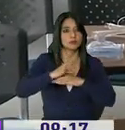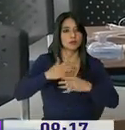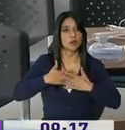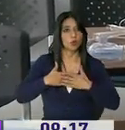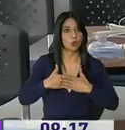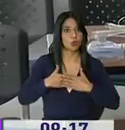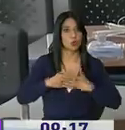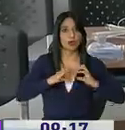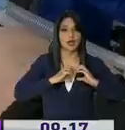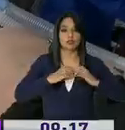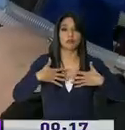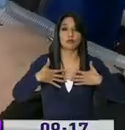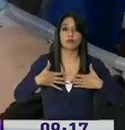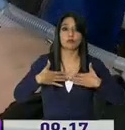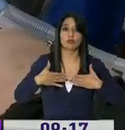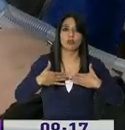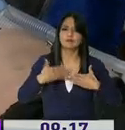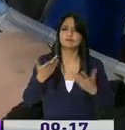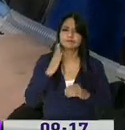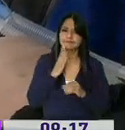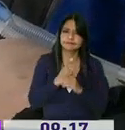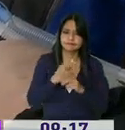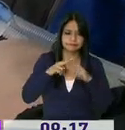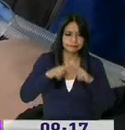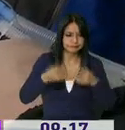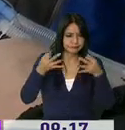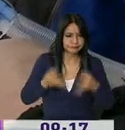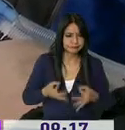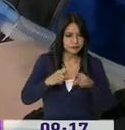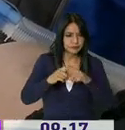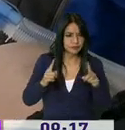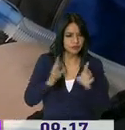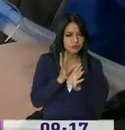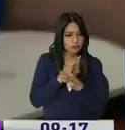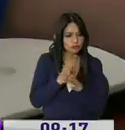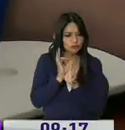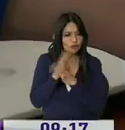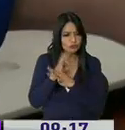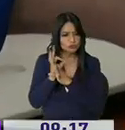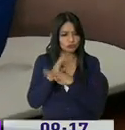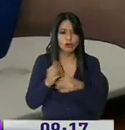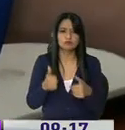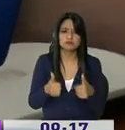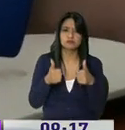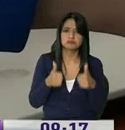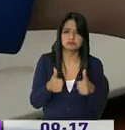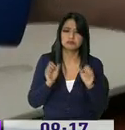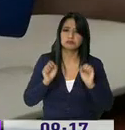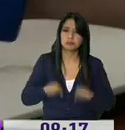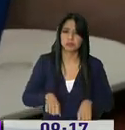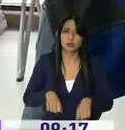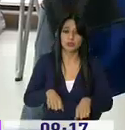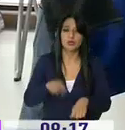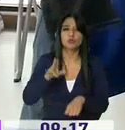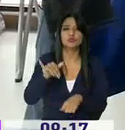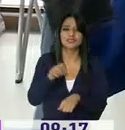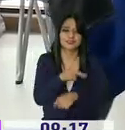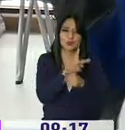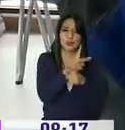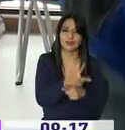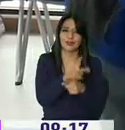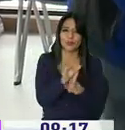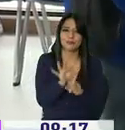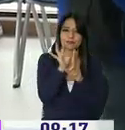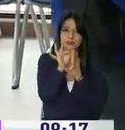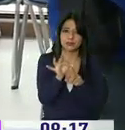Reanimación Cardiopulmonar buscan verificar que las diferentes funcionalidades de este ventilador tipo UCI sean